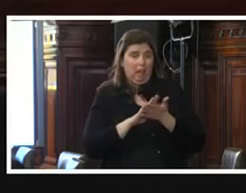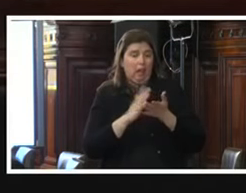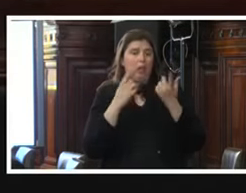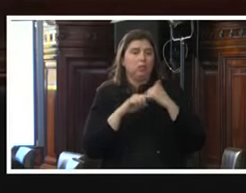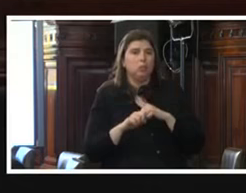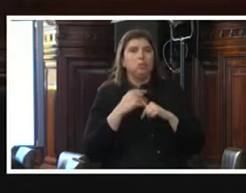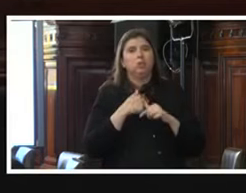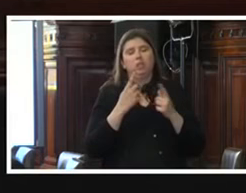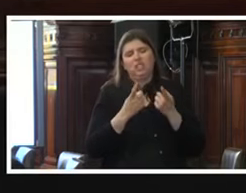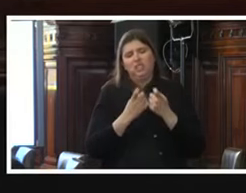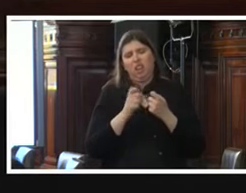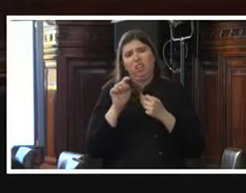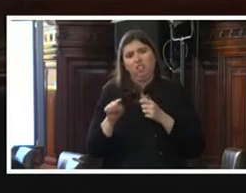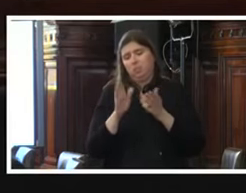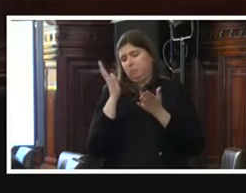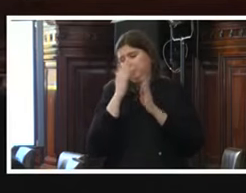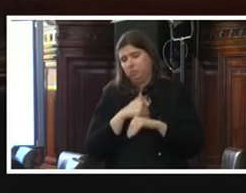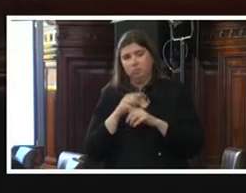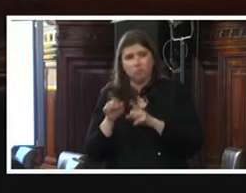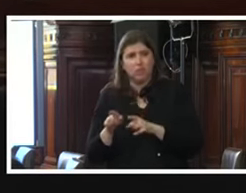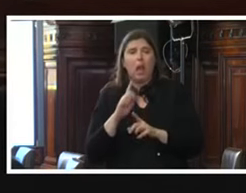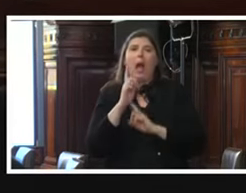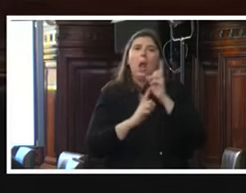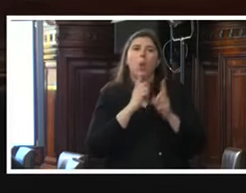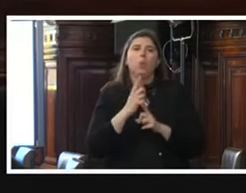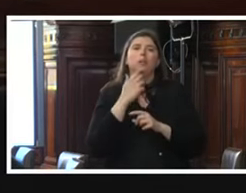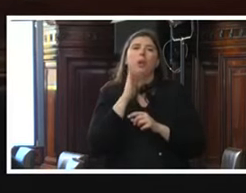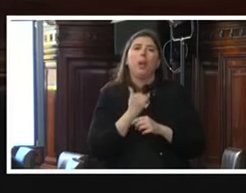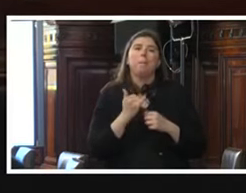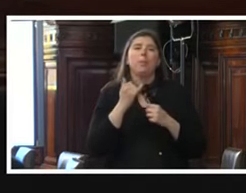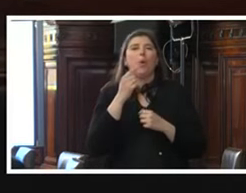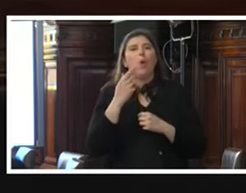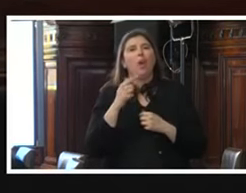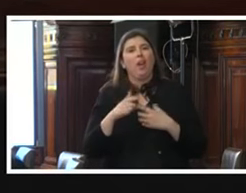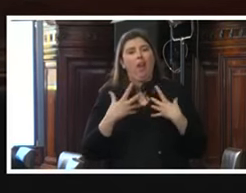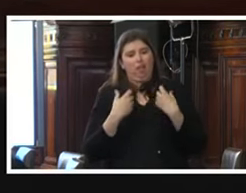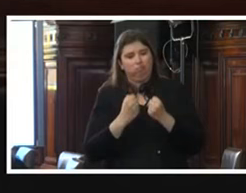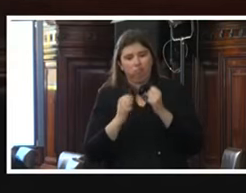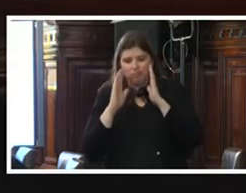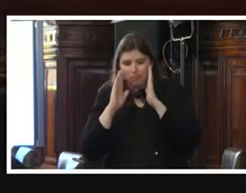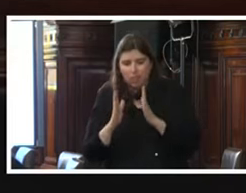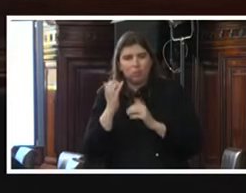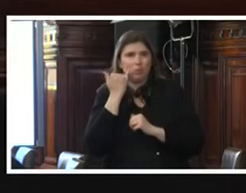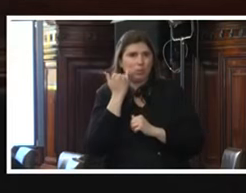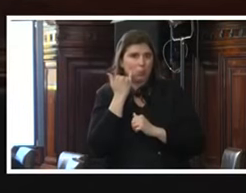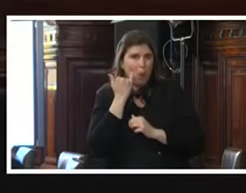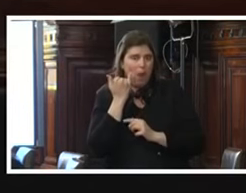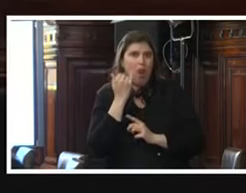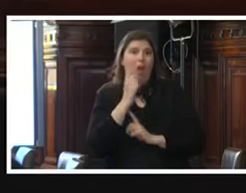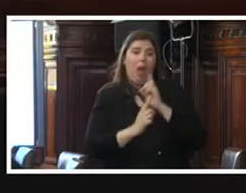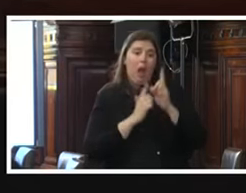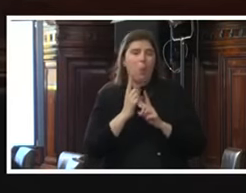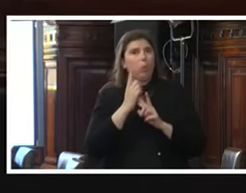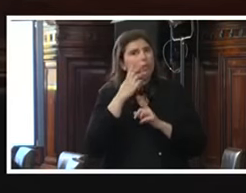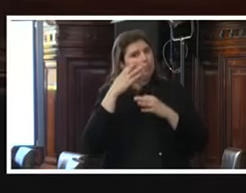desatendidas como en materia de salud sexual algunas compartidas por sus pares y por sus pares y generó algunas muy particulares